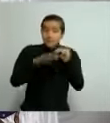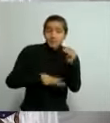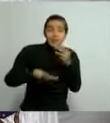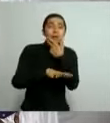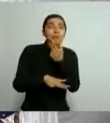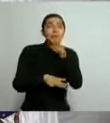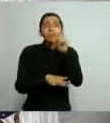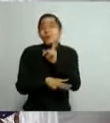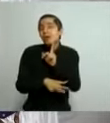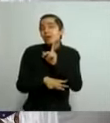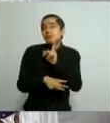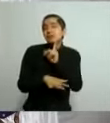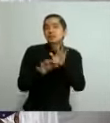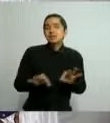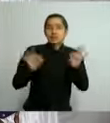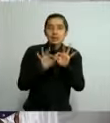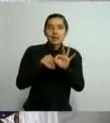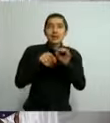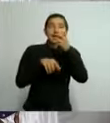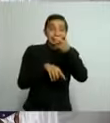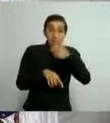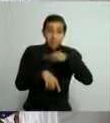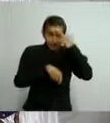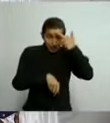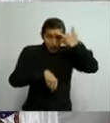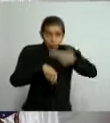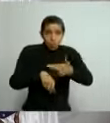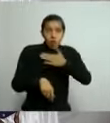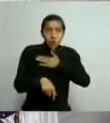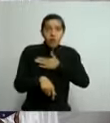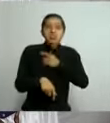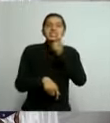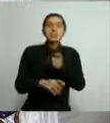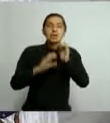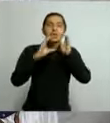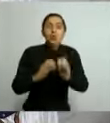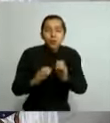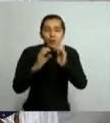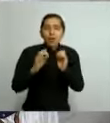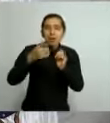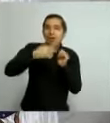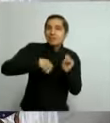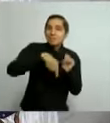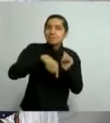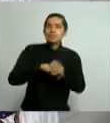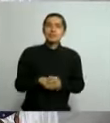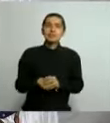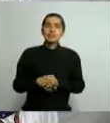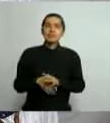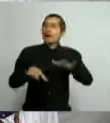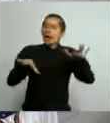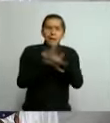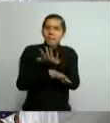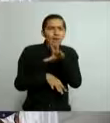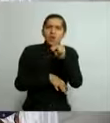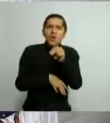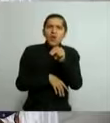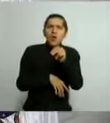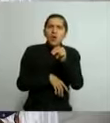y de los michoacanos y mi responsabilidad es cuidarlos. ¿Qué no cambiará en esta nueva etapa?